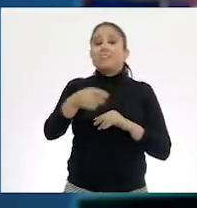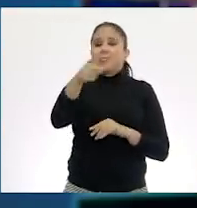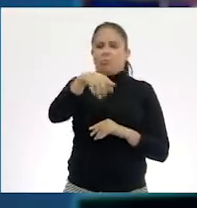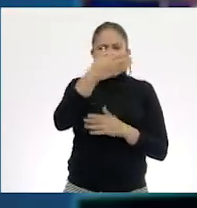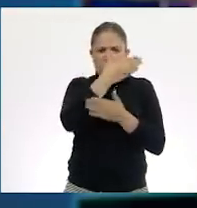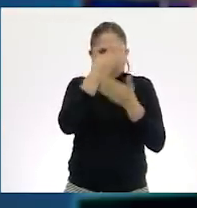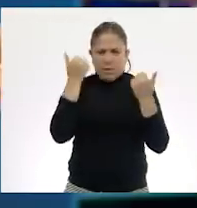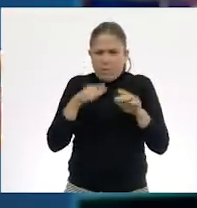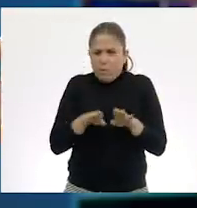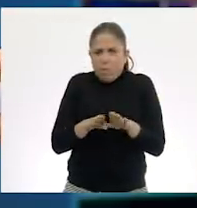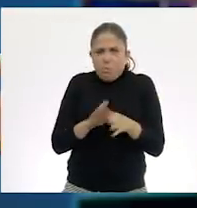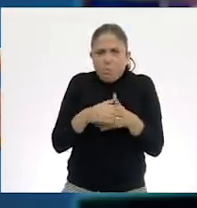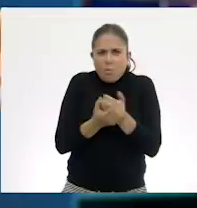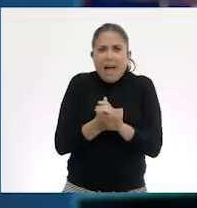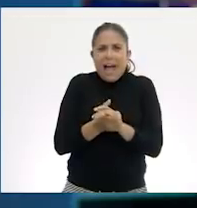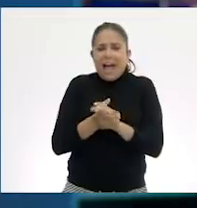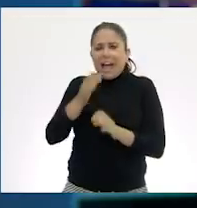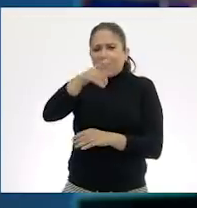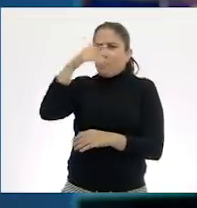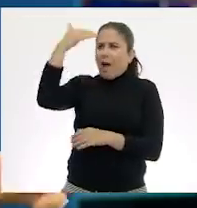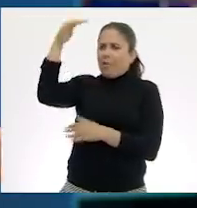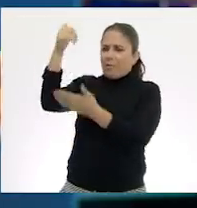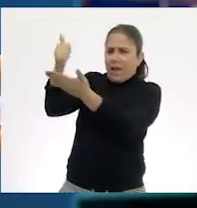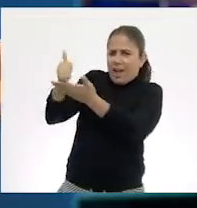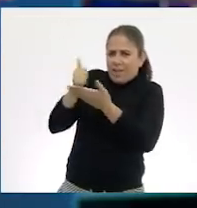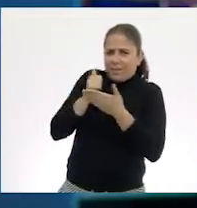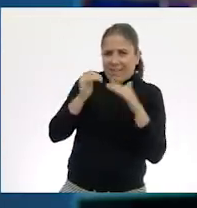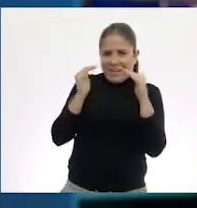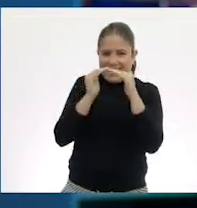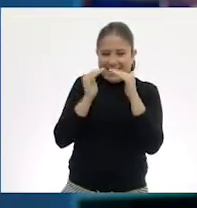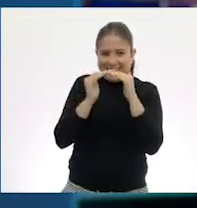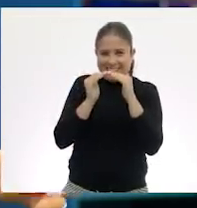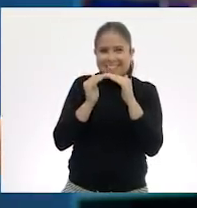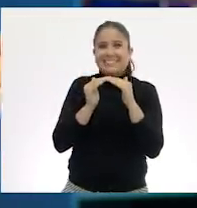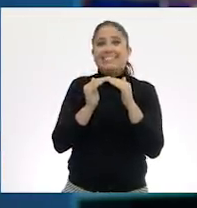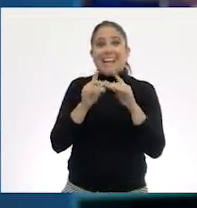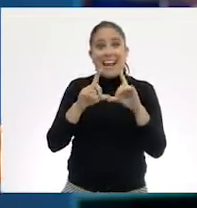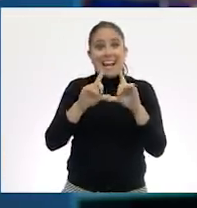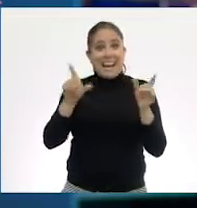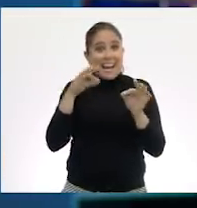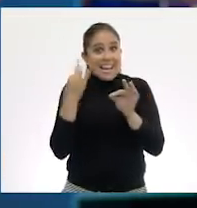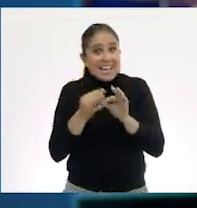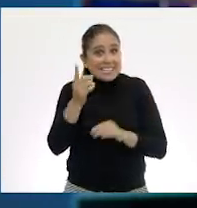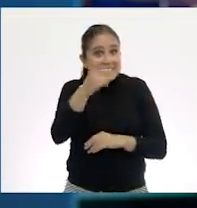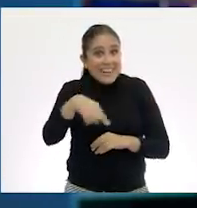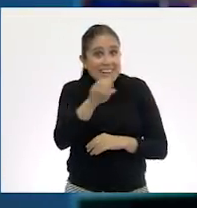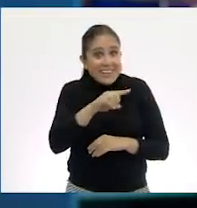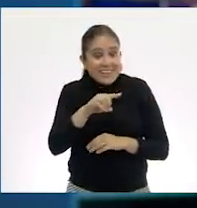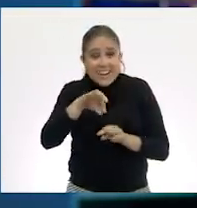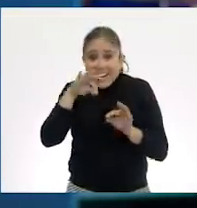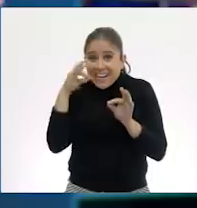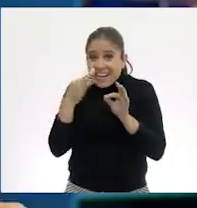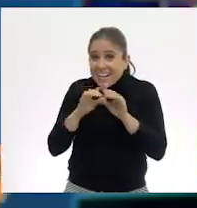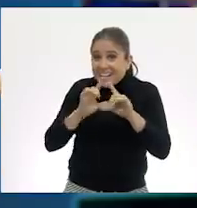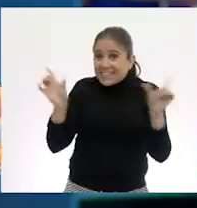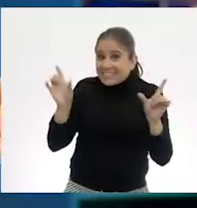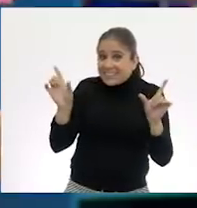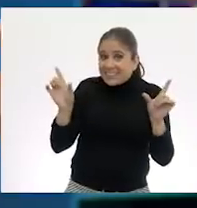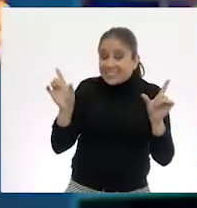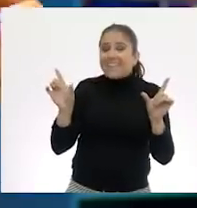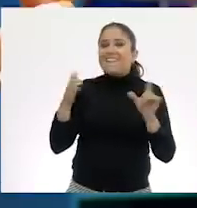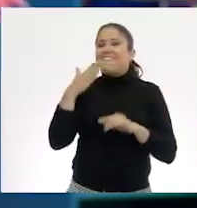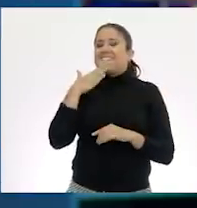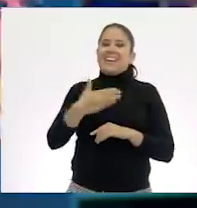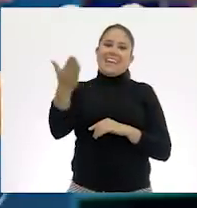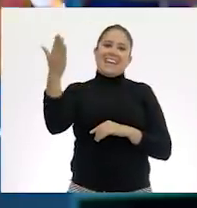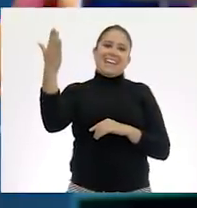sabes cómo hacerlo, pide ayuda en casa. ¿Lista? ¿Listo?